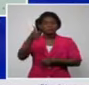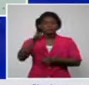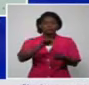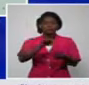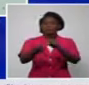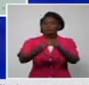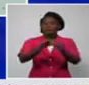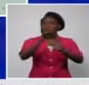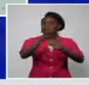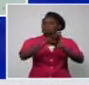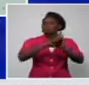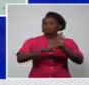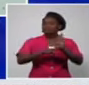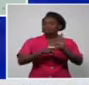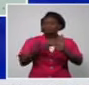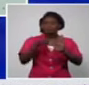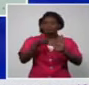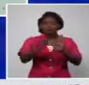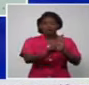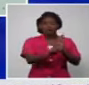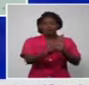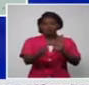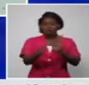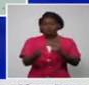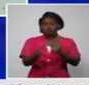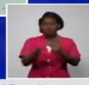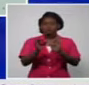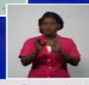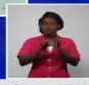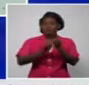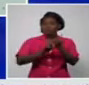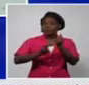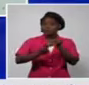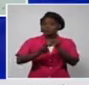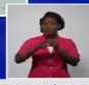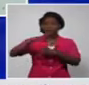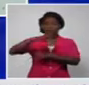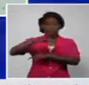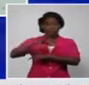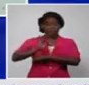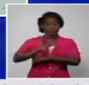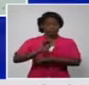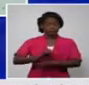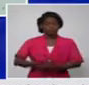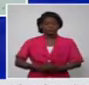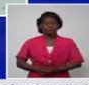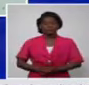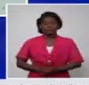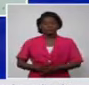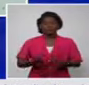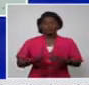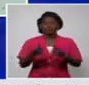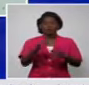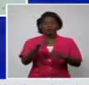medidas de más limitación de todas las actividades, porque ya tuvo